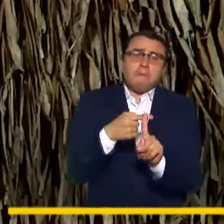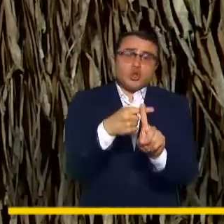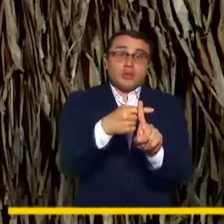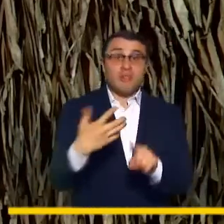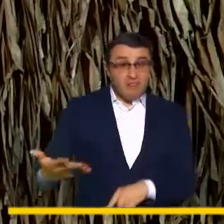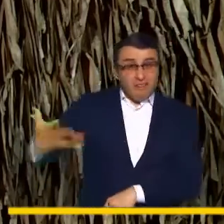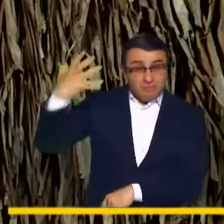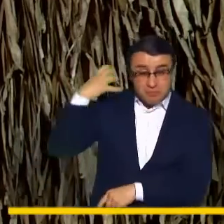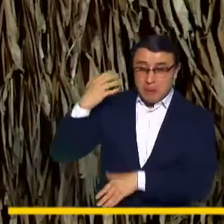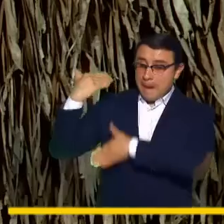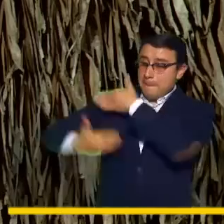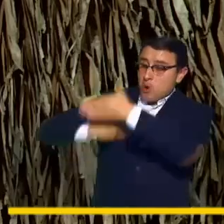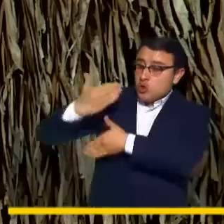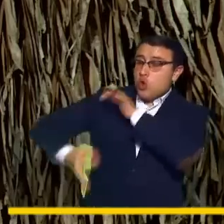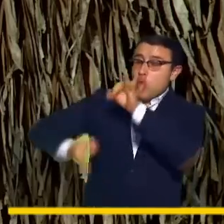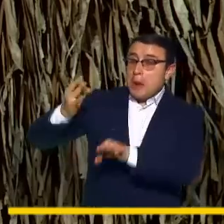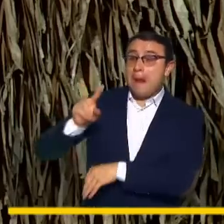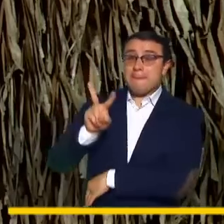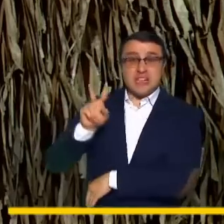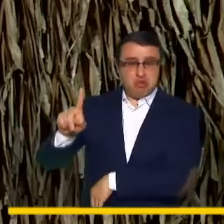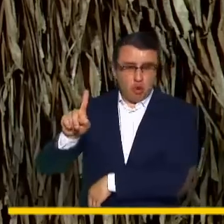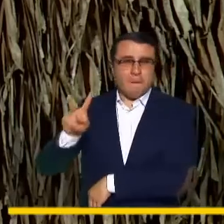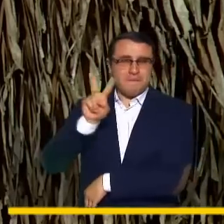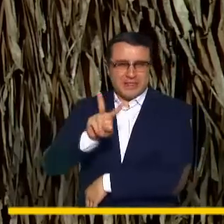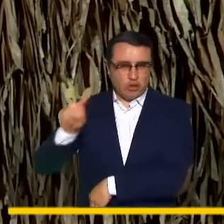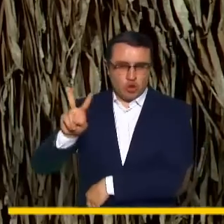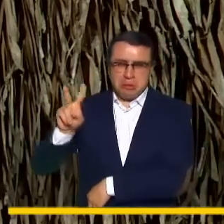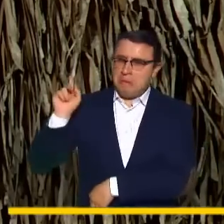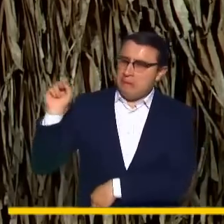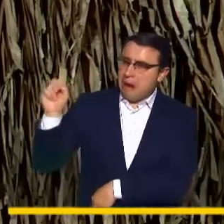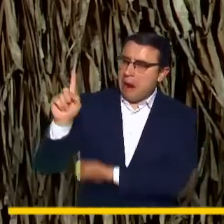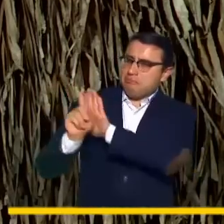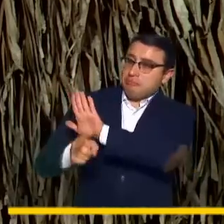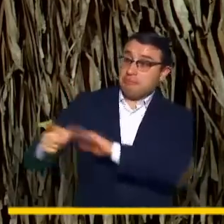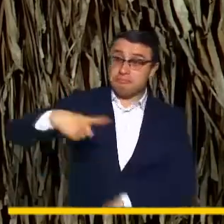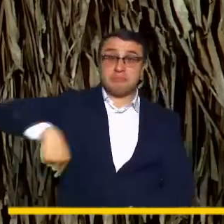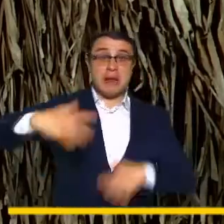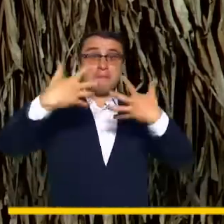años de los 22 procesos judiciales y ya los perdieron todos.